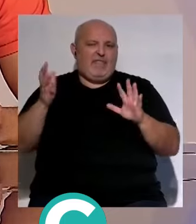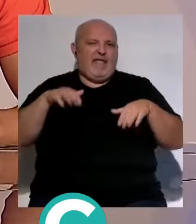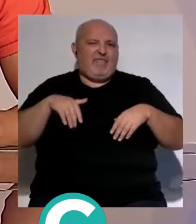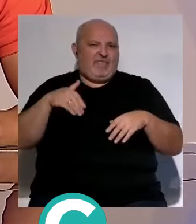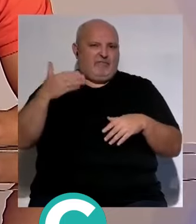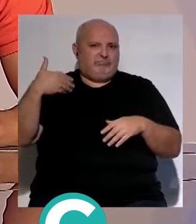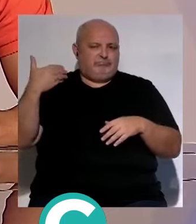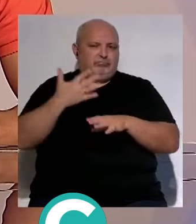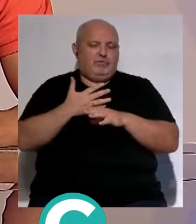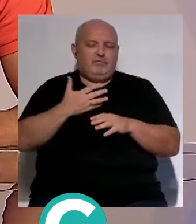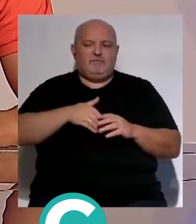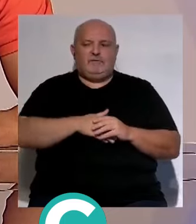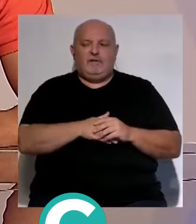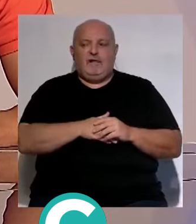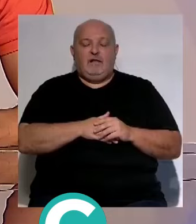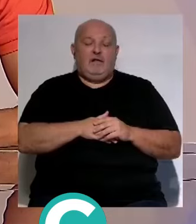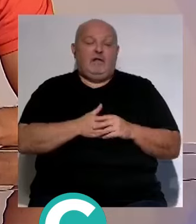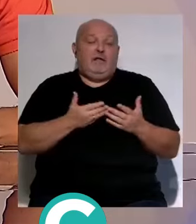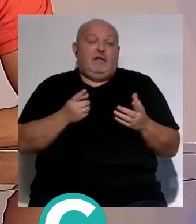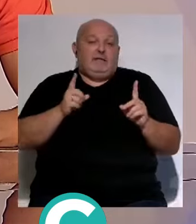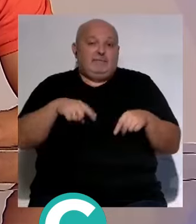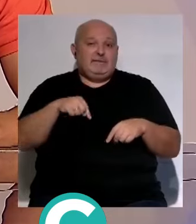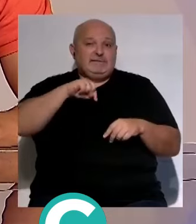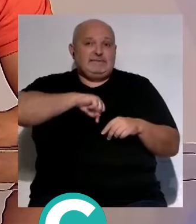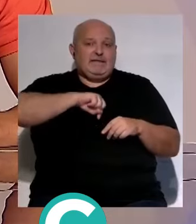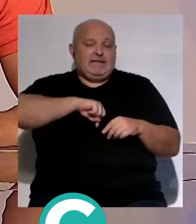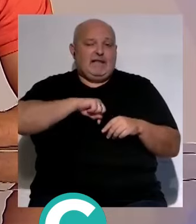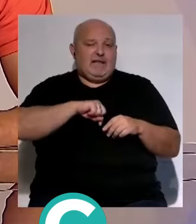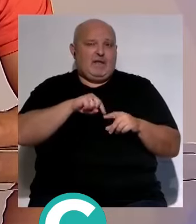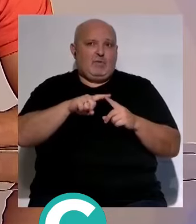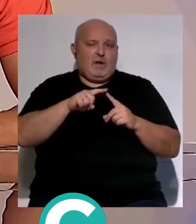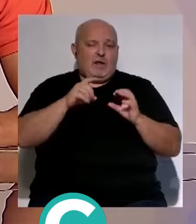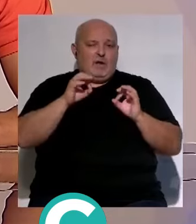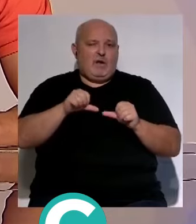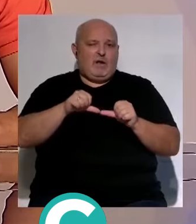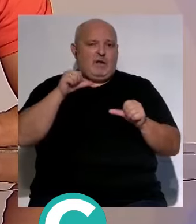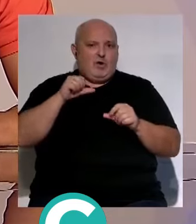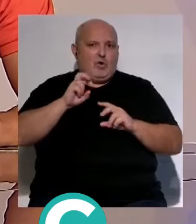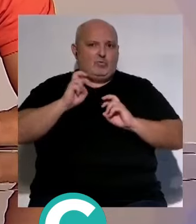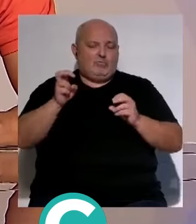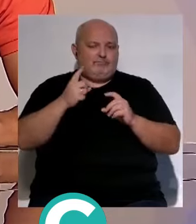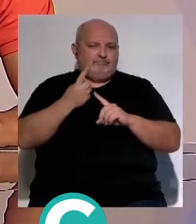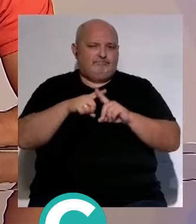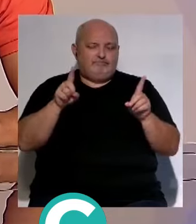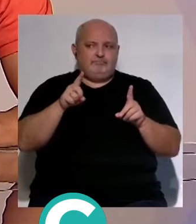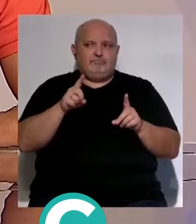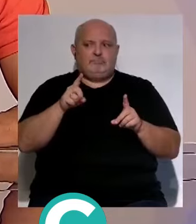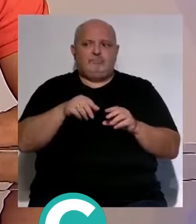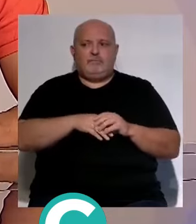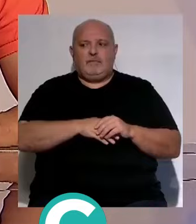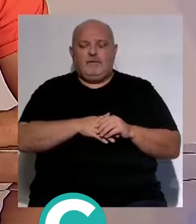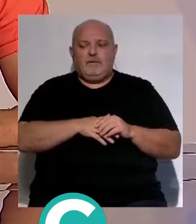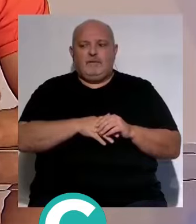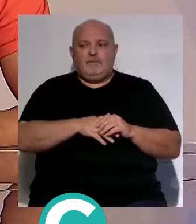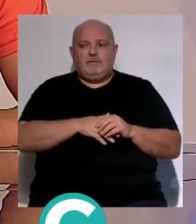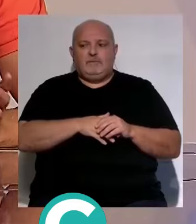que se le pueda ese premio. Y además, chavales que sienten esto como creo que no lo sentiría otro. No digo que José Mari no lo sienta, ¿no?